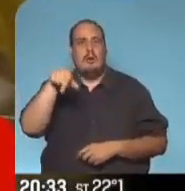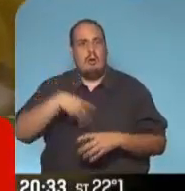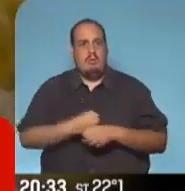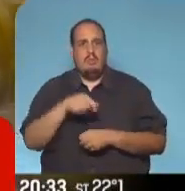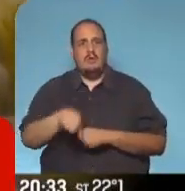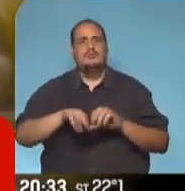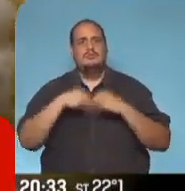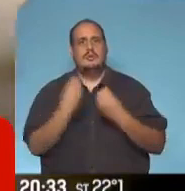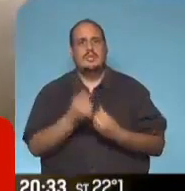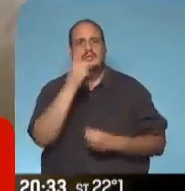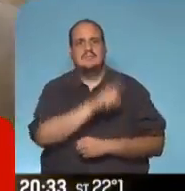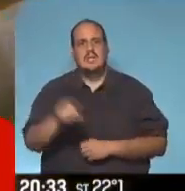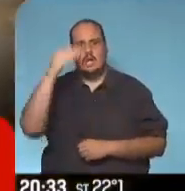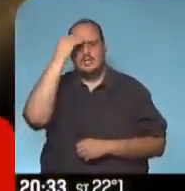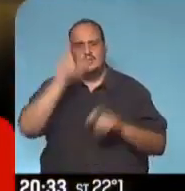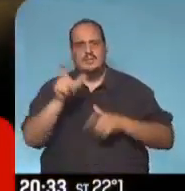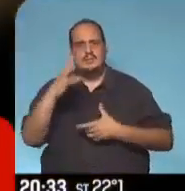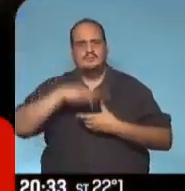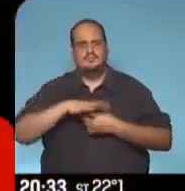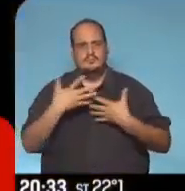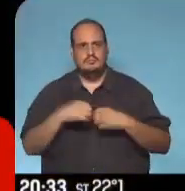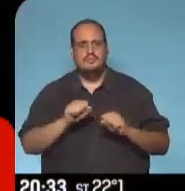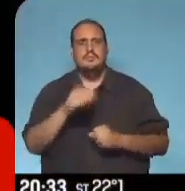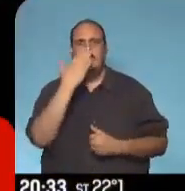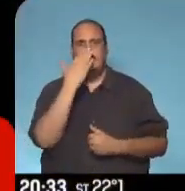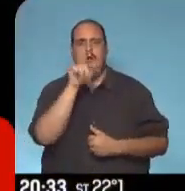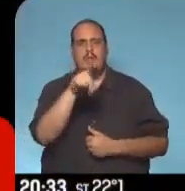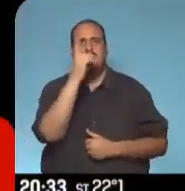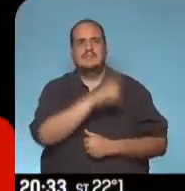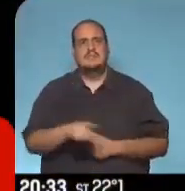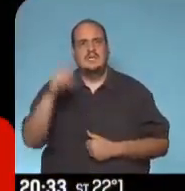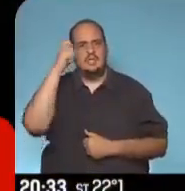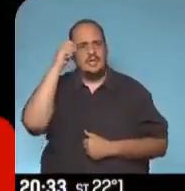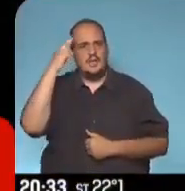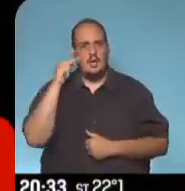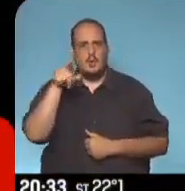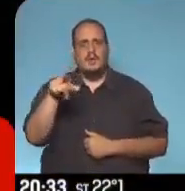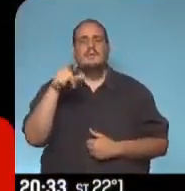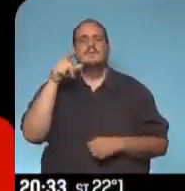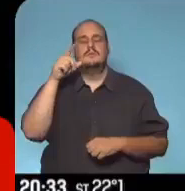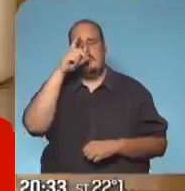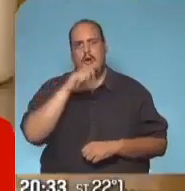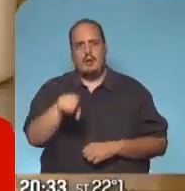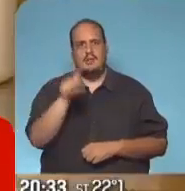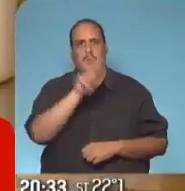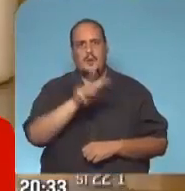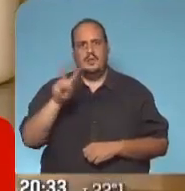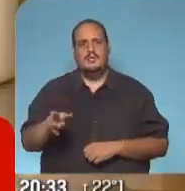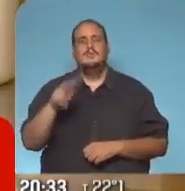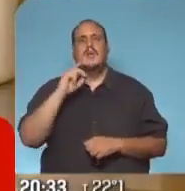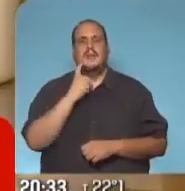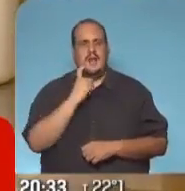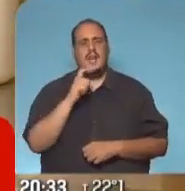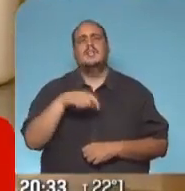momento un total de 115 casos confirmados. Córdoba, 139. Corrientes, 22. Entre